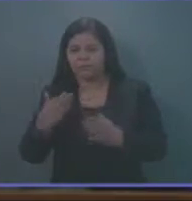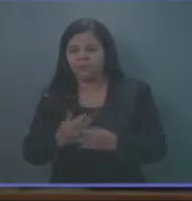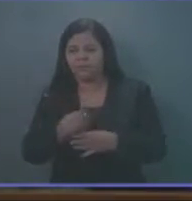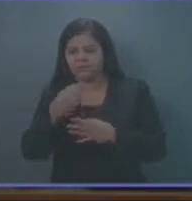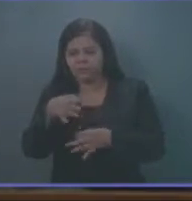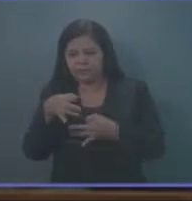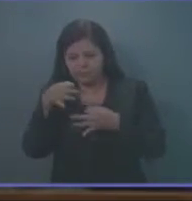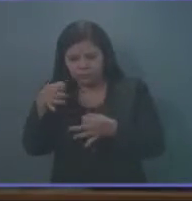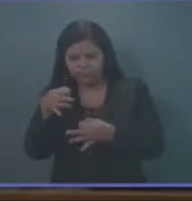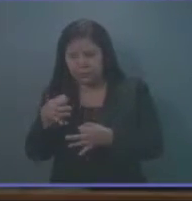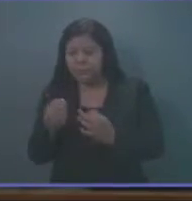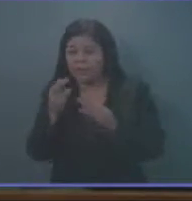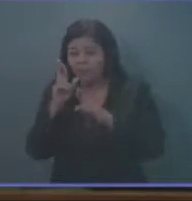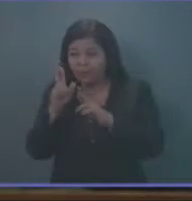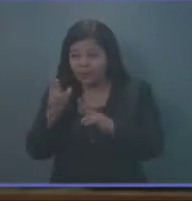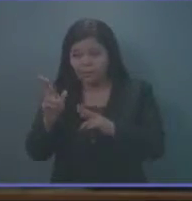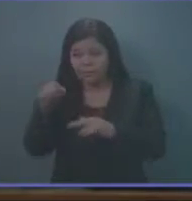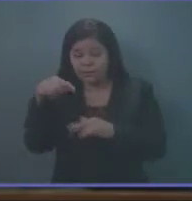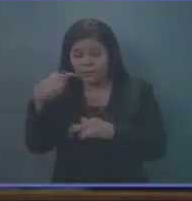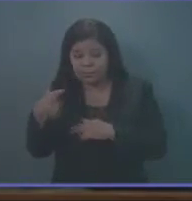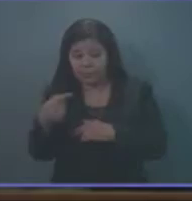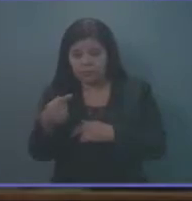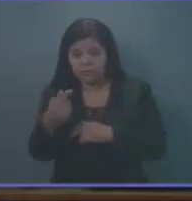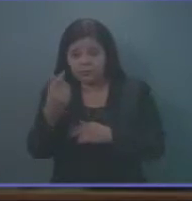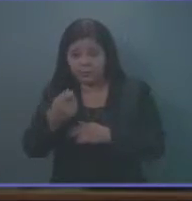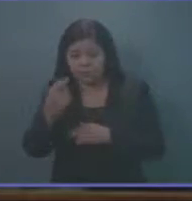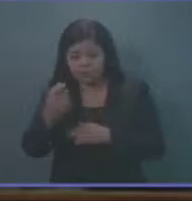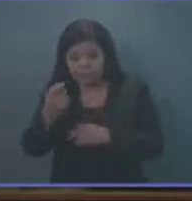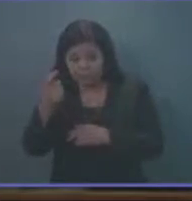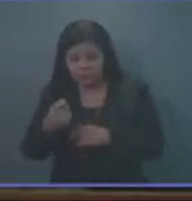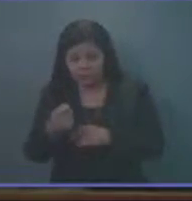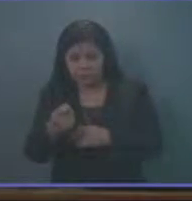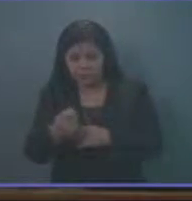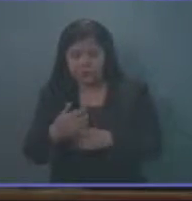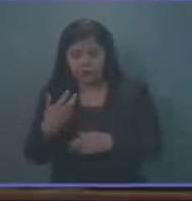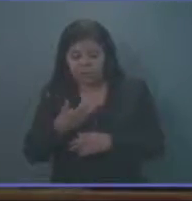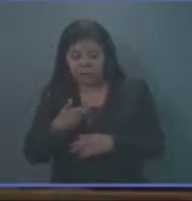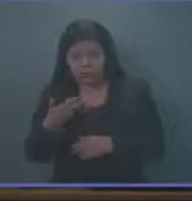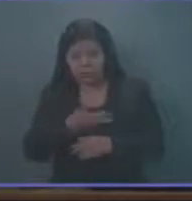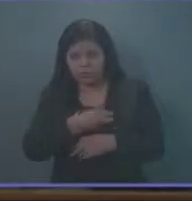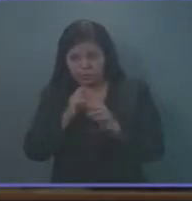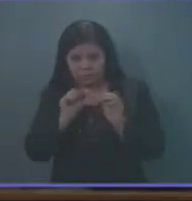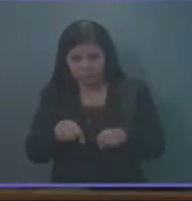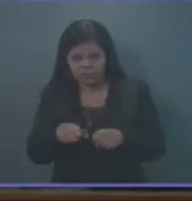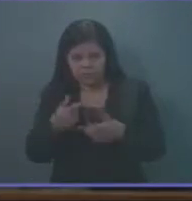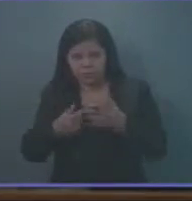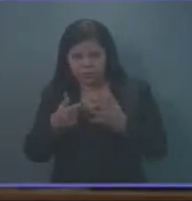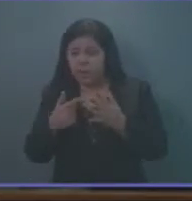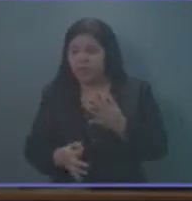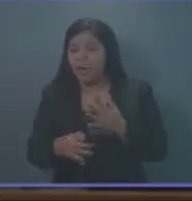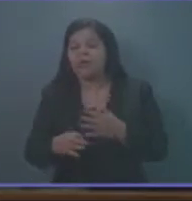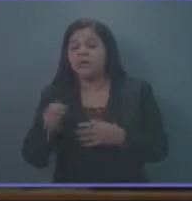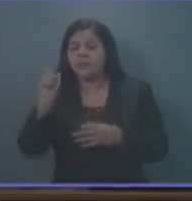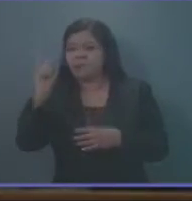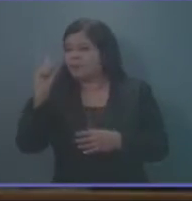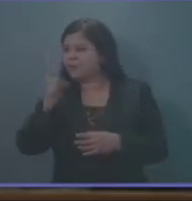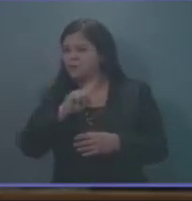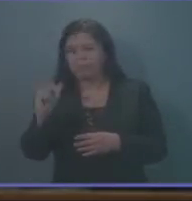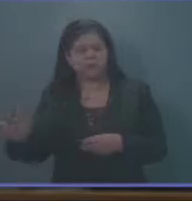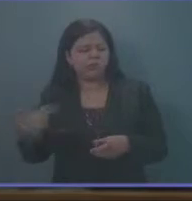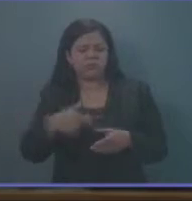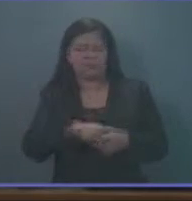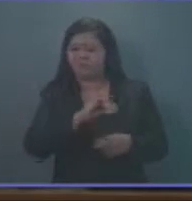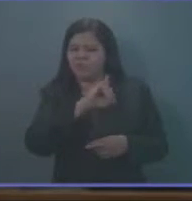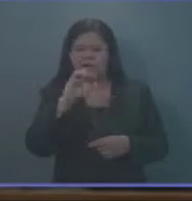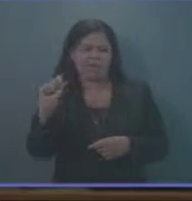que ojalá que en los próximos meses, y lo repito, lo hagamos ley y que los maestros ya no tengan que irse al Seguro